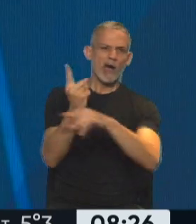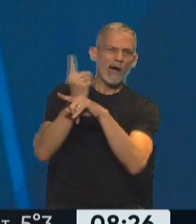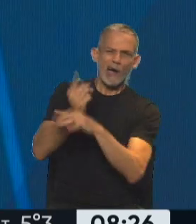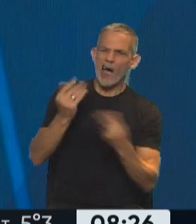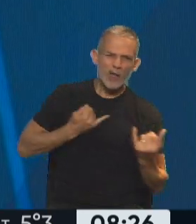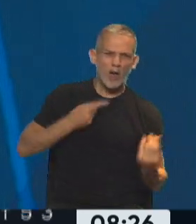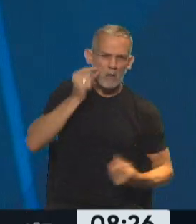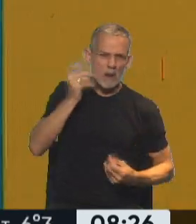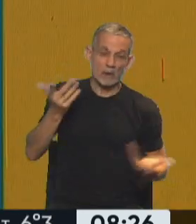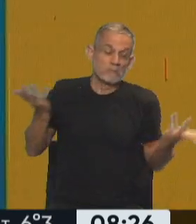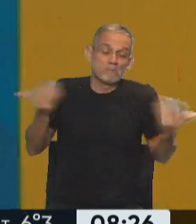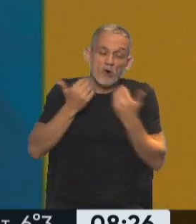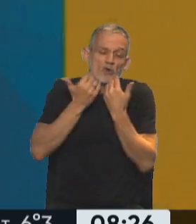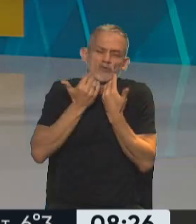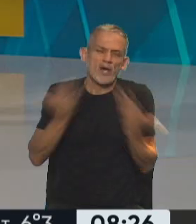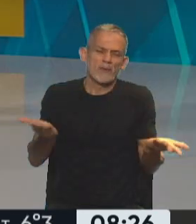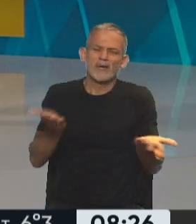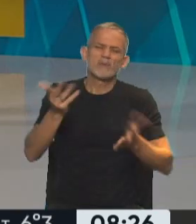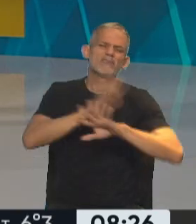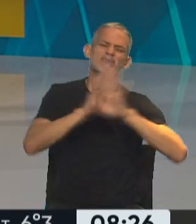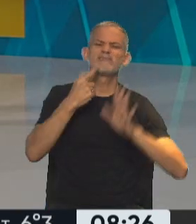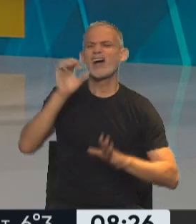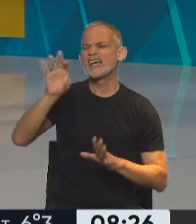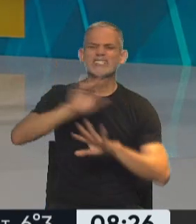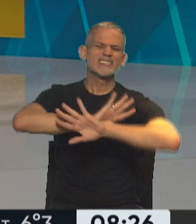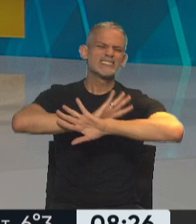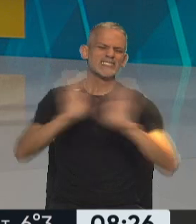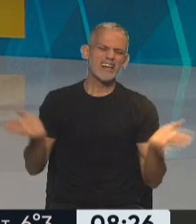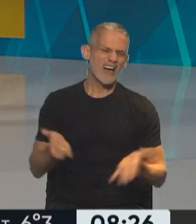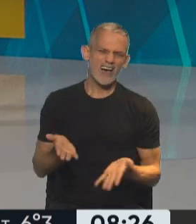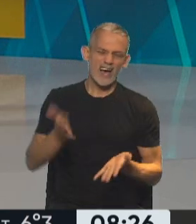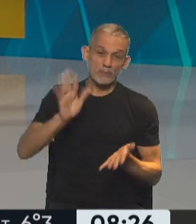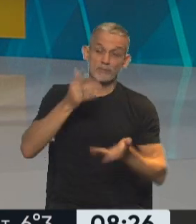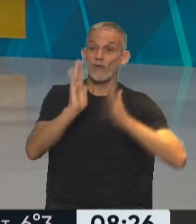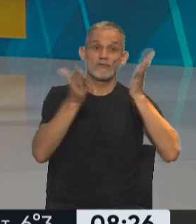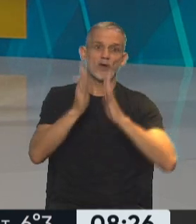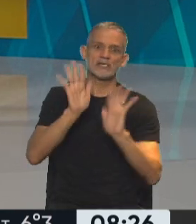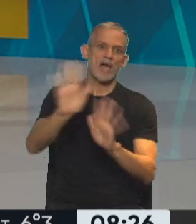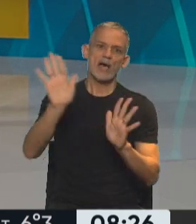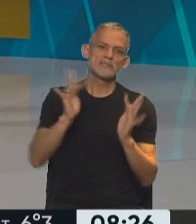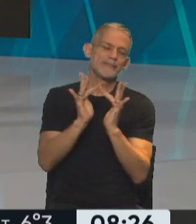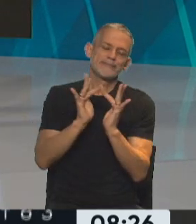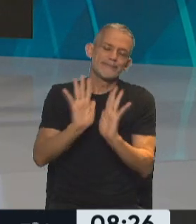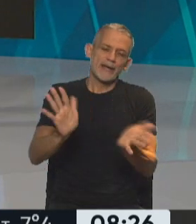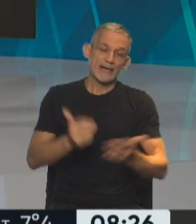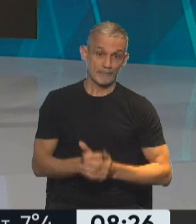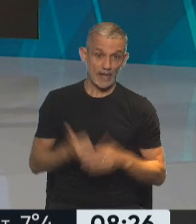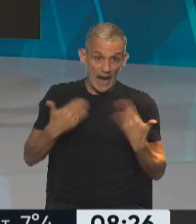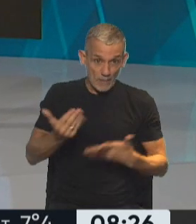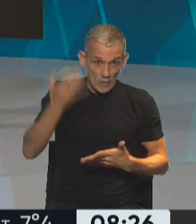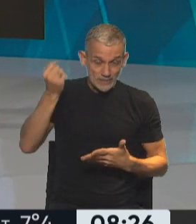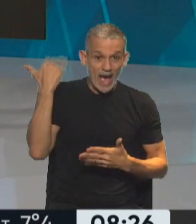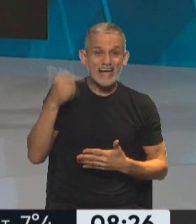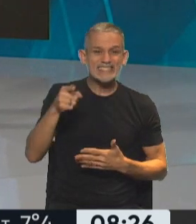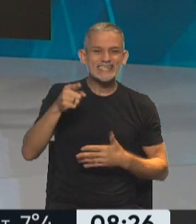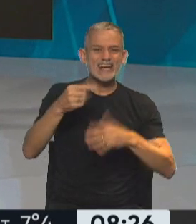¿Dónde estaba? No sabemos a dónde estaba. No sé si te pierden con una facilidad. Bueno, es la violencia de las redes y también aprovechando, porque ayer fue el Día de las